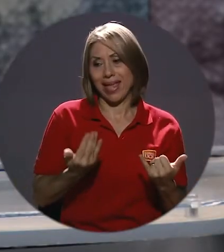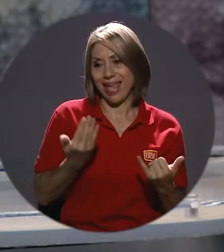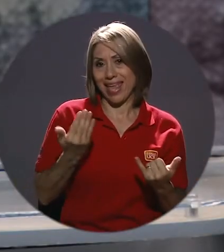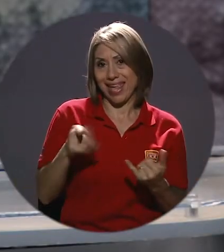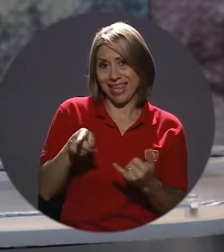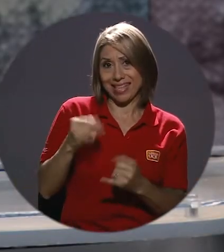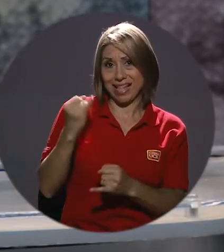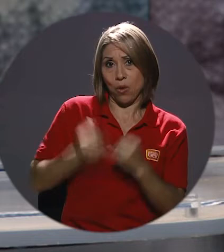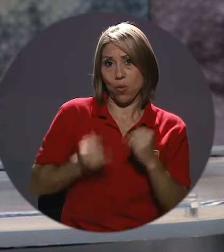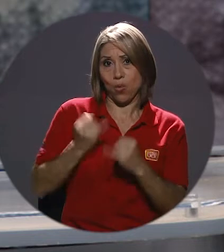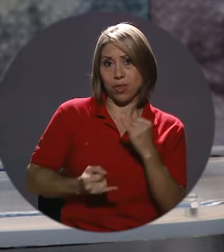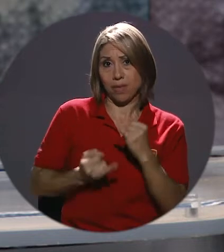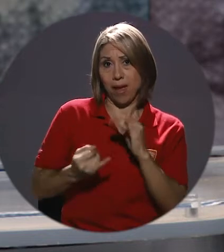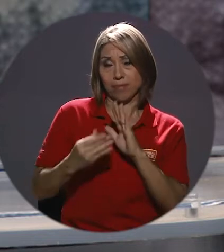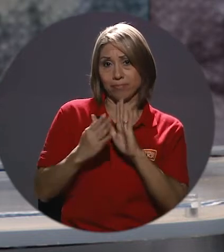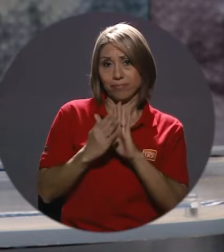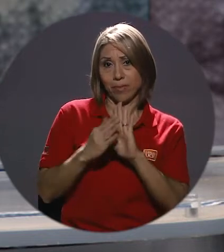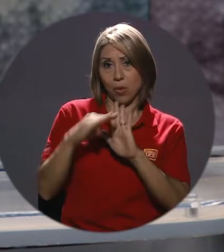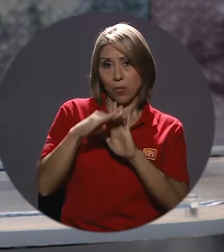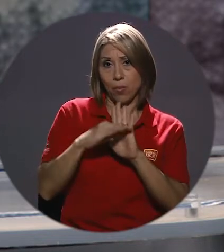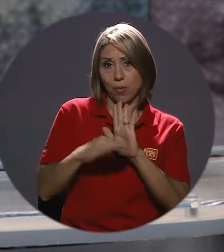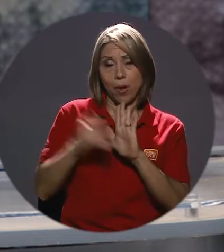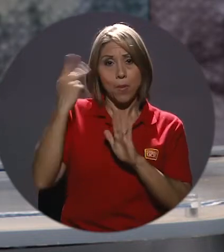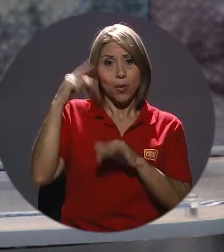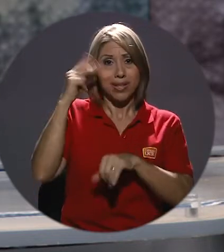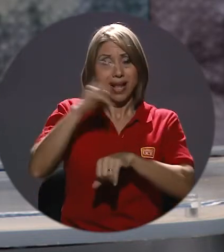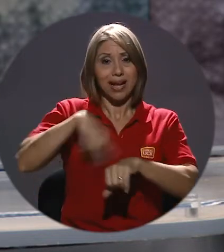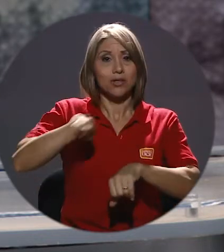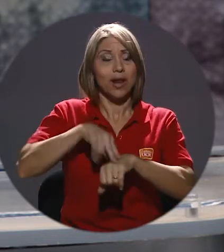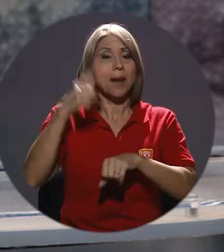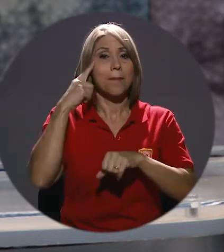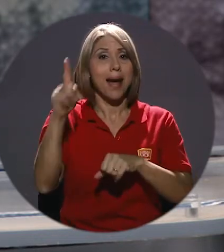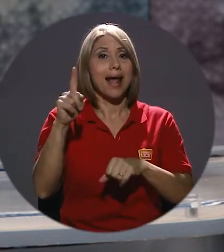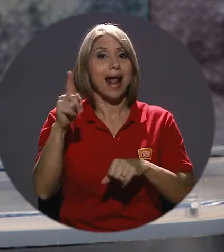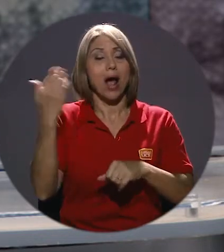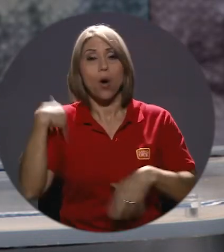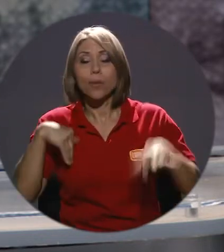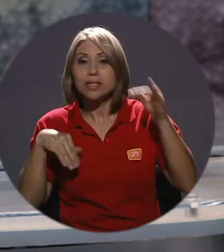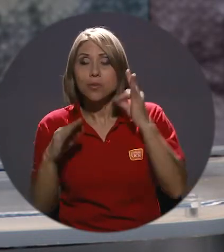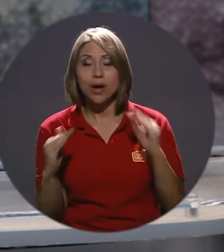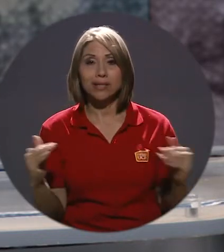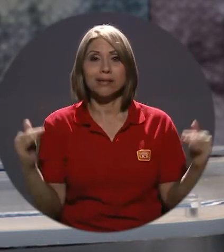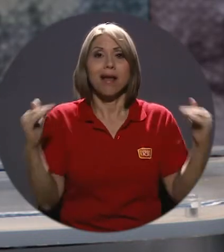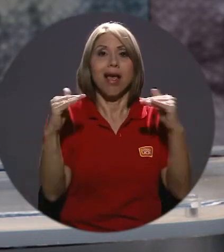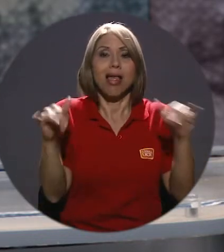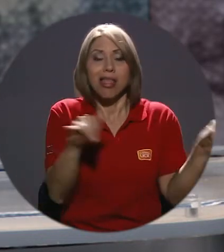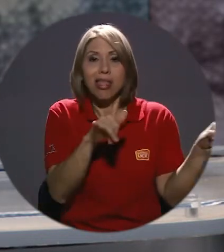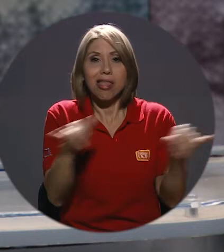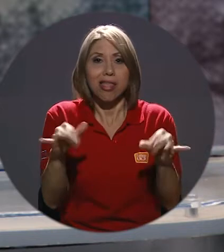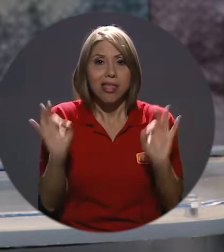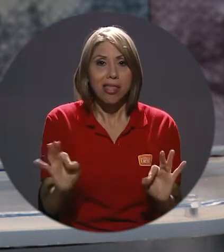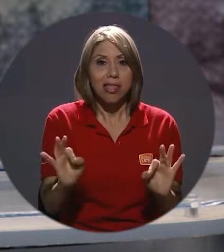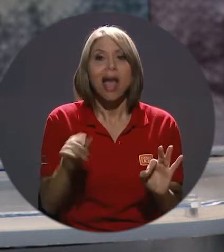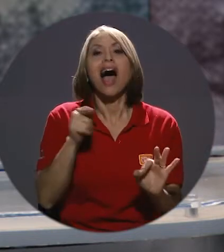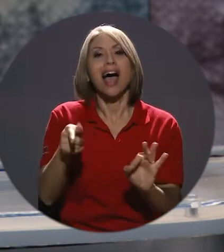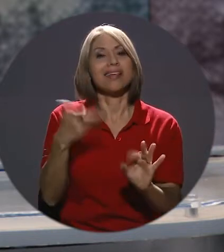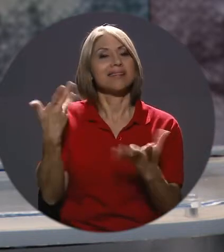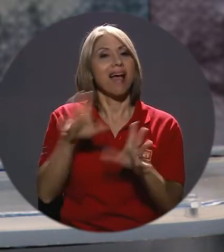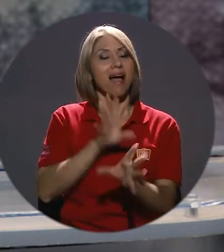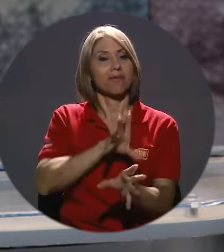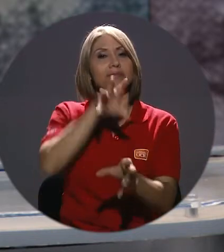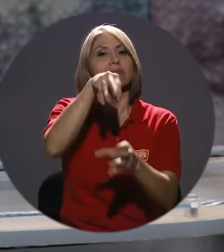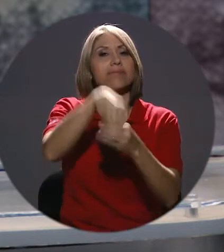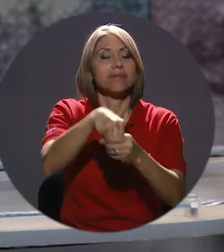esta última política de Política Nacional para la Igualdad Efectiva entre Mujeres y Hombres, hemos incorporado al